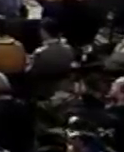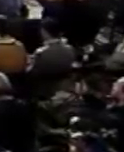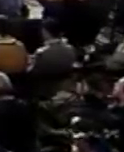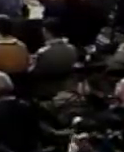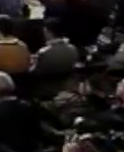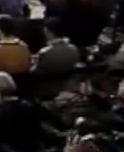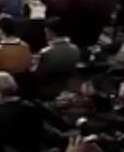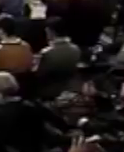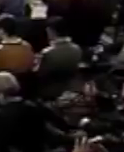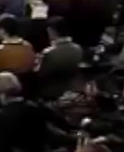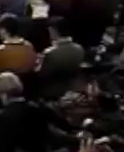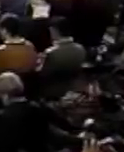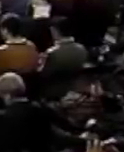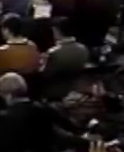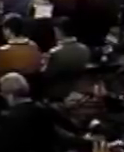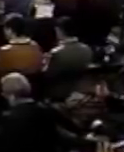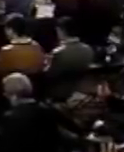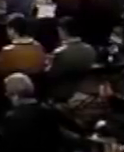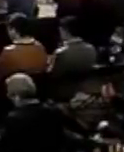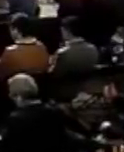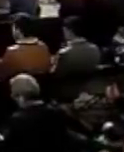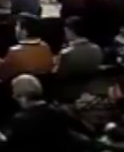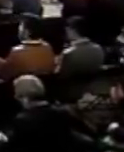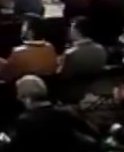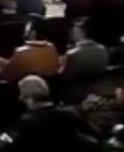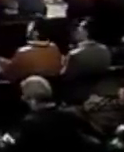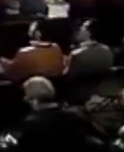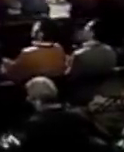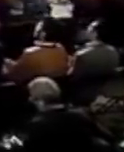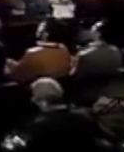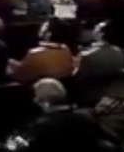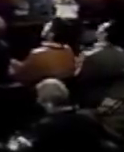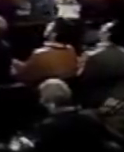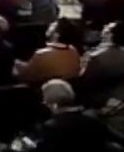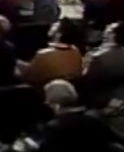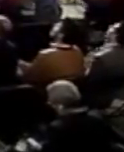Bueno, vamos. Siéntese.